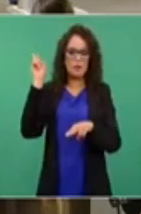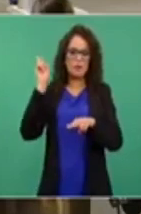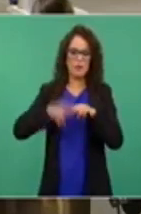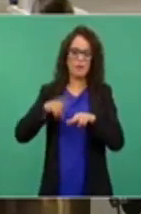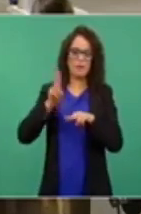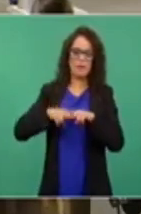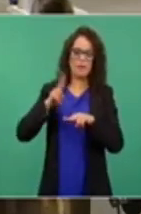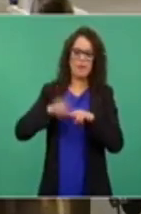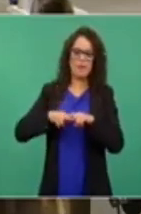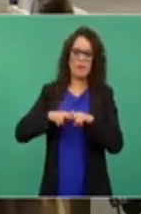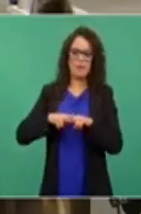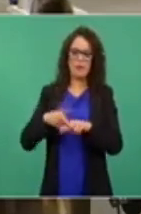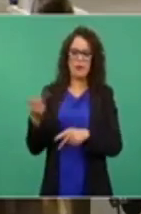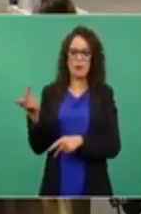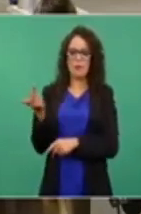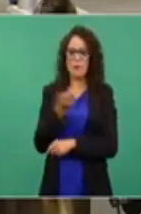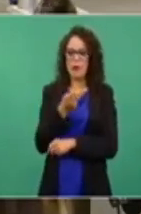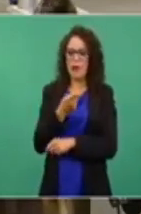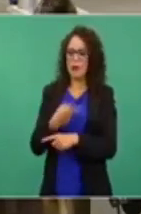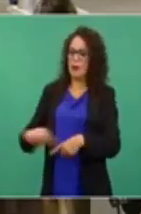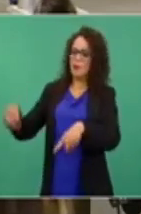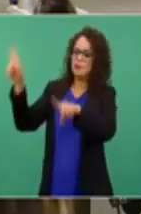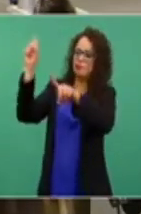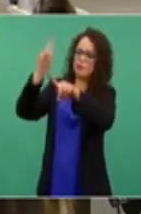secretario de Hacienda.